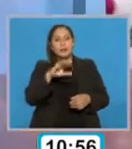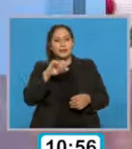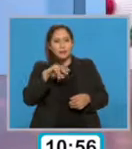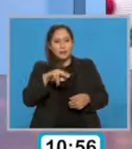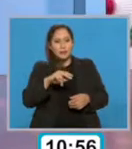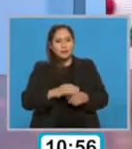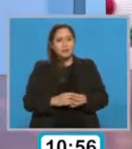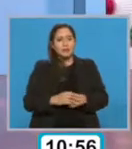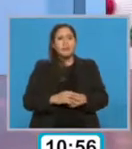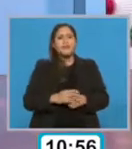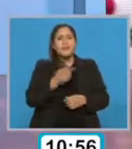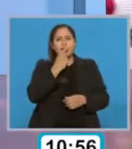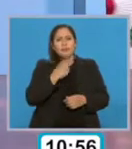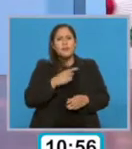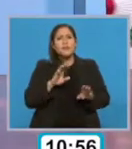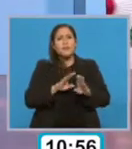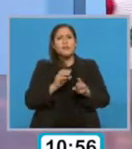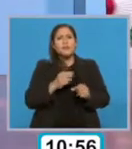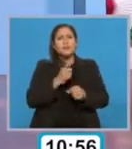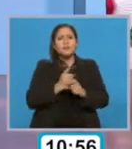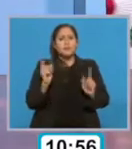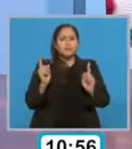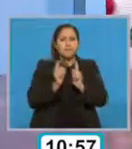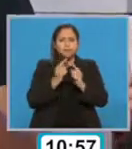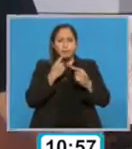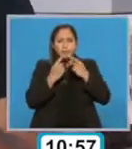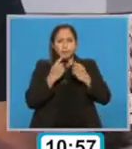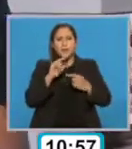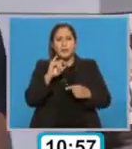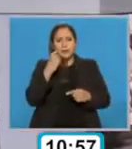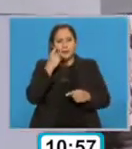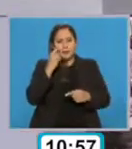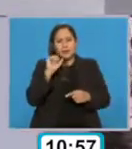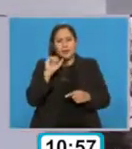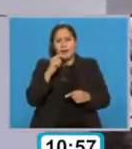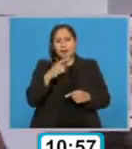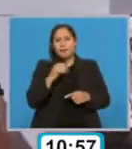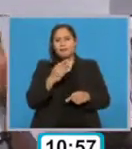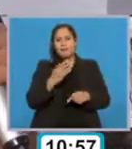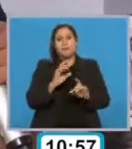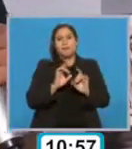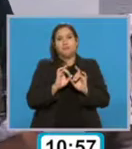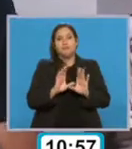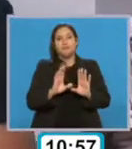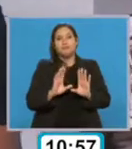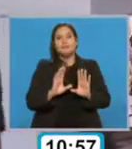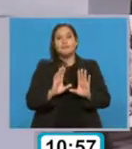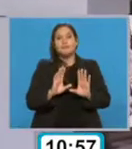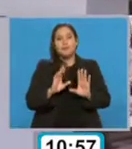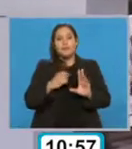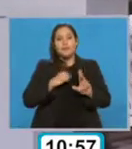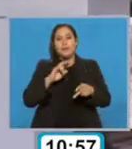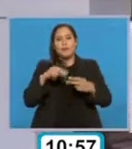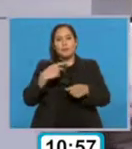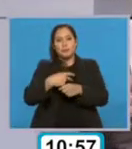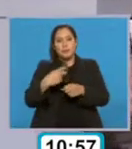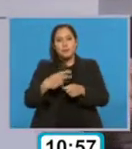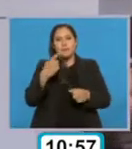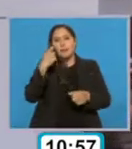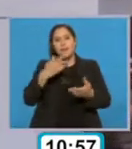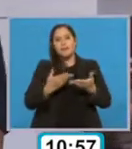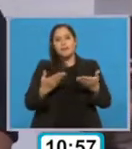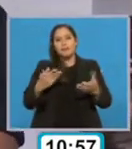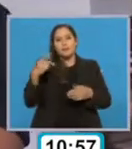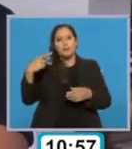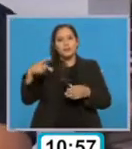Jenny and the Mexicans. Ajá. Cuéntanos, ¿cómo se da la oportunidad? Fíjate que fue algo tan repentino. Ujú. Nos invitaron a la presentación